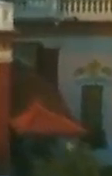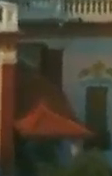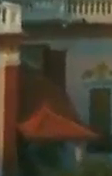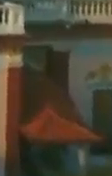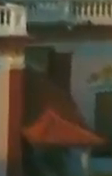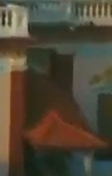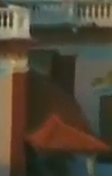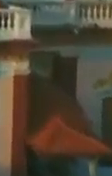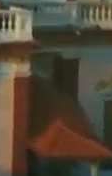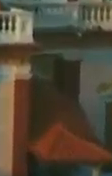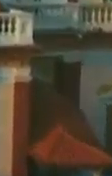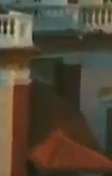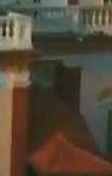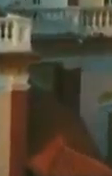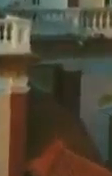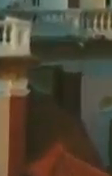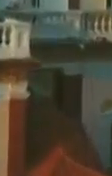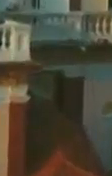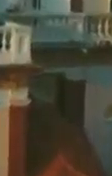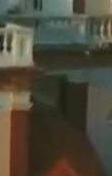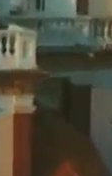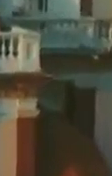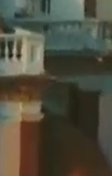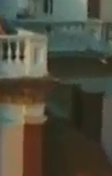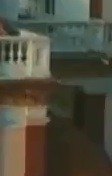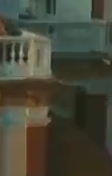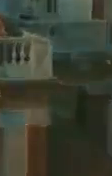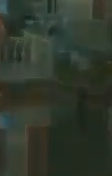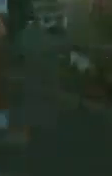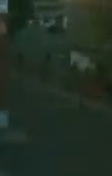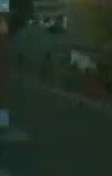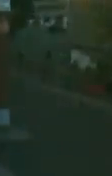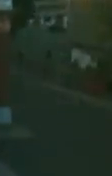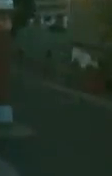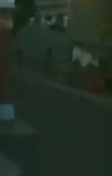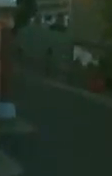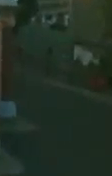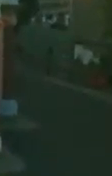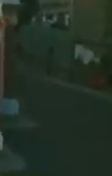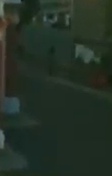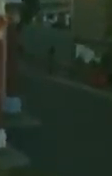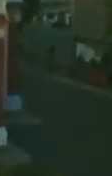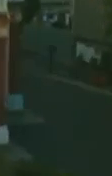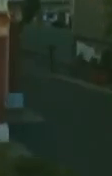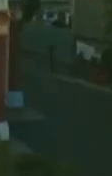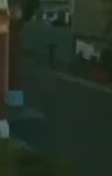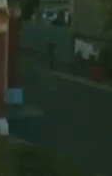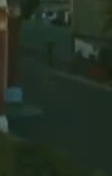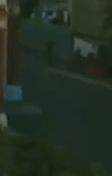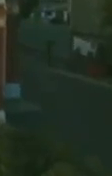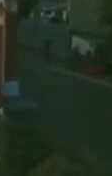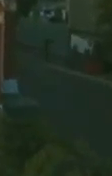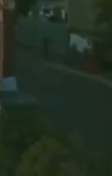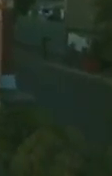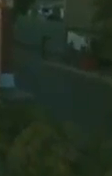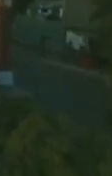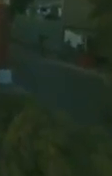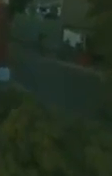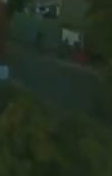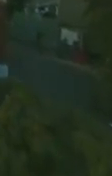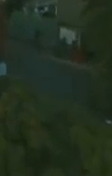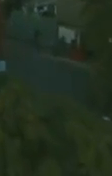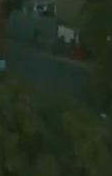crecimiento económico y la prosperidad. El presidente constitucional Nicolás Maduro estará